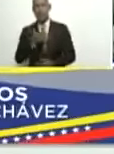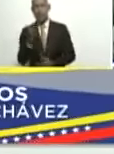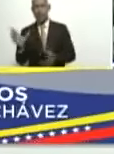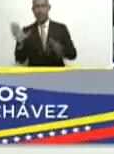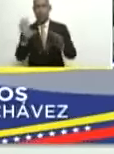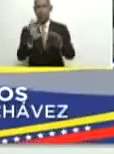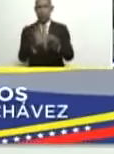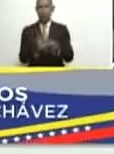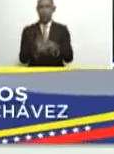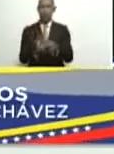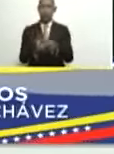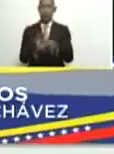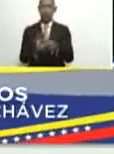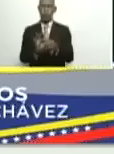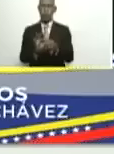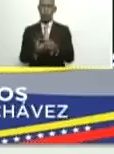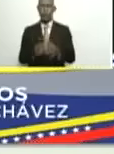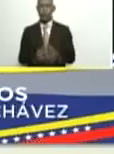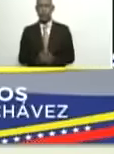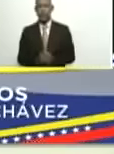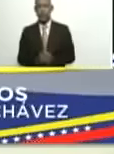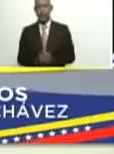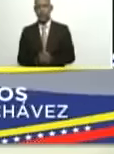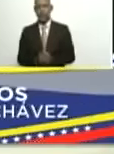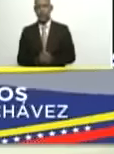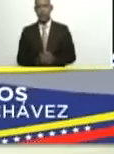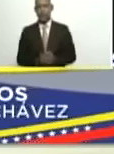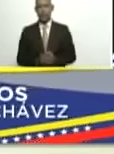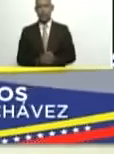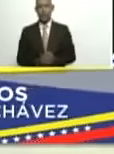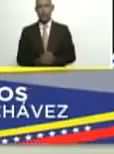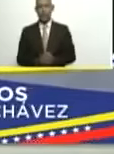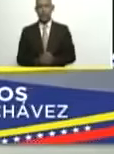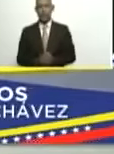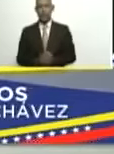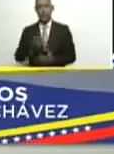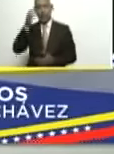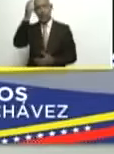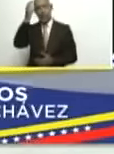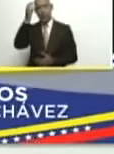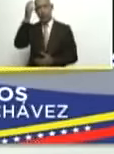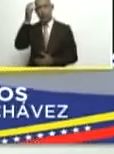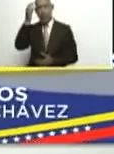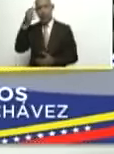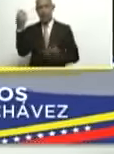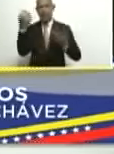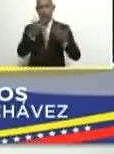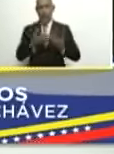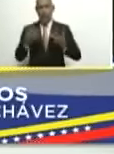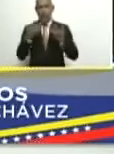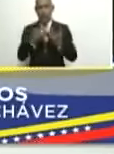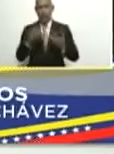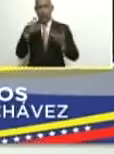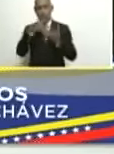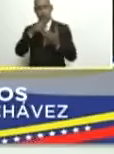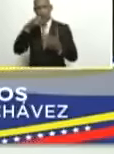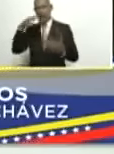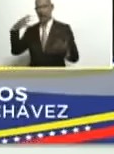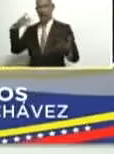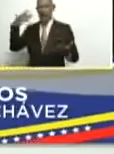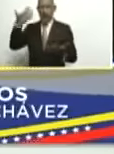está a flor de piel siempre. La conciencia de la lucha que hemos dado,